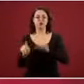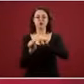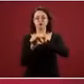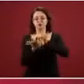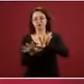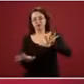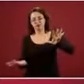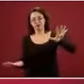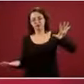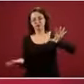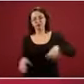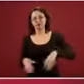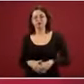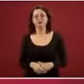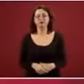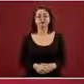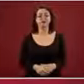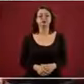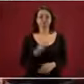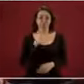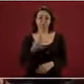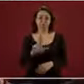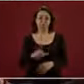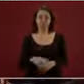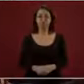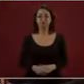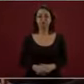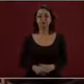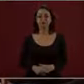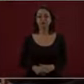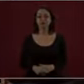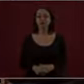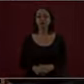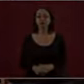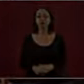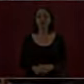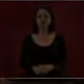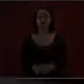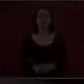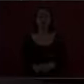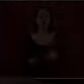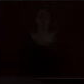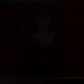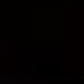Así respondo tu pregunta. Y también preguntarle…